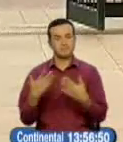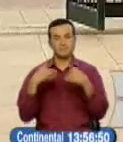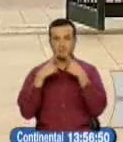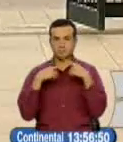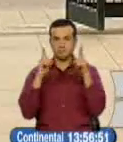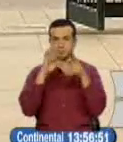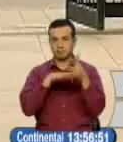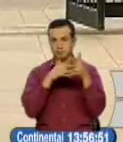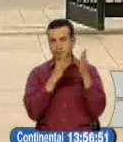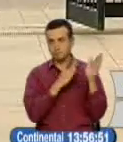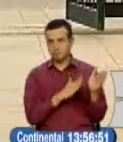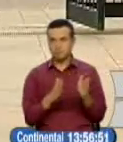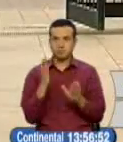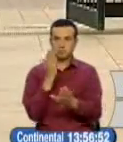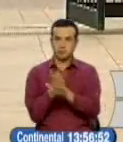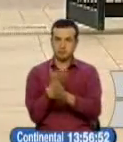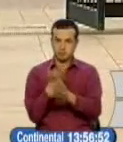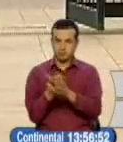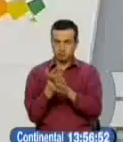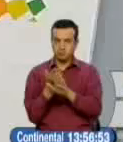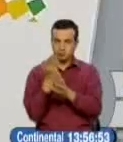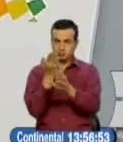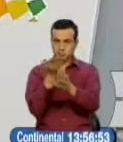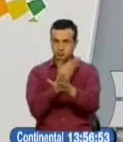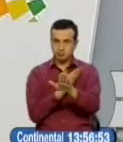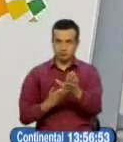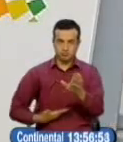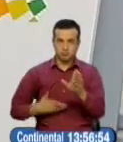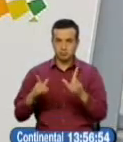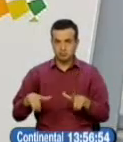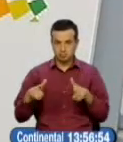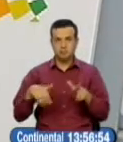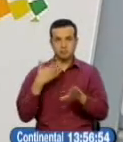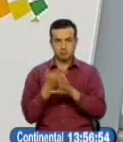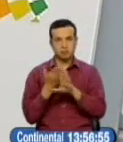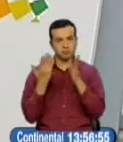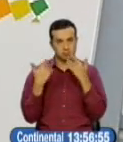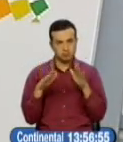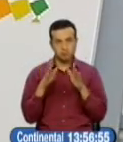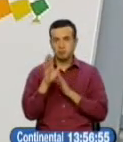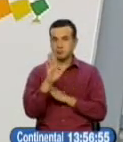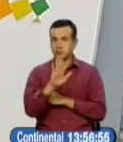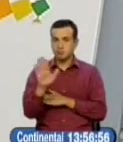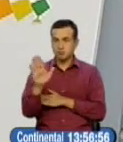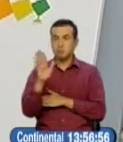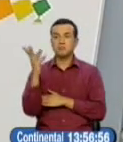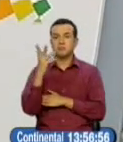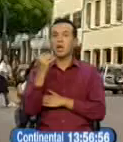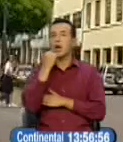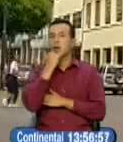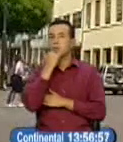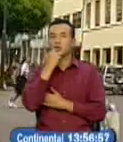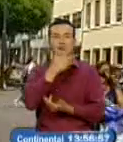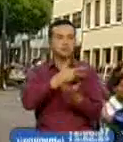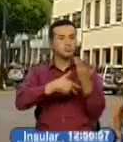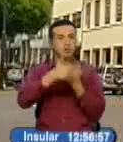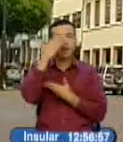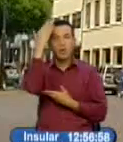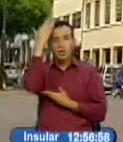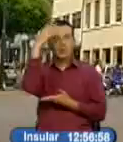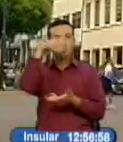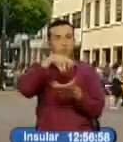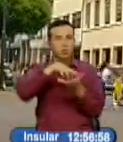hoja de ruta con planteamientos a hacerle al presidente Lenín Moreno, quien también compartirá un almuerzo con alcaldes